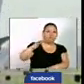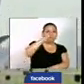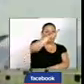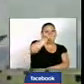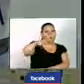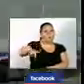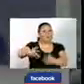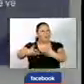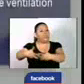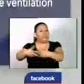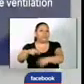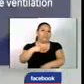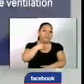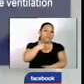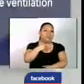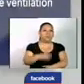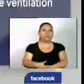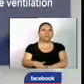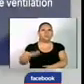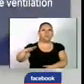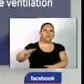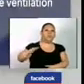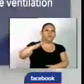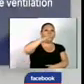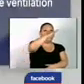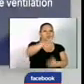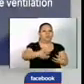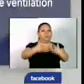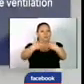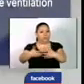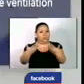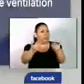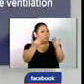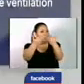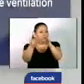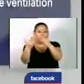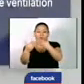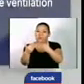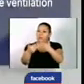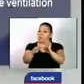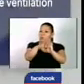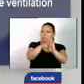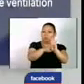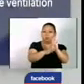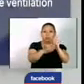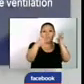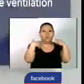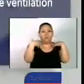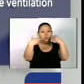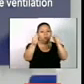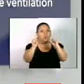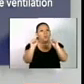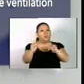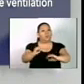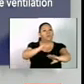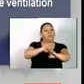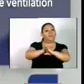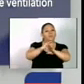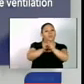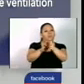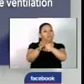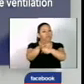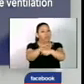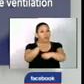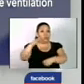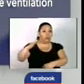industria aérea las aerolíneas estadounidenses han implementado múltiples medidas para prevenir la transmisión del virus a bordo de